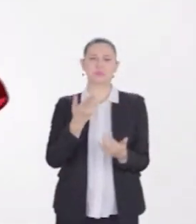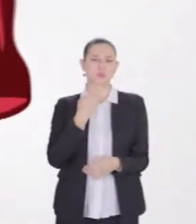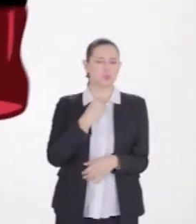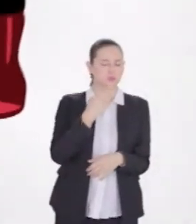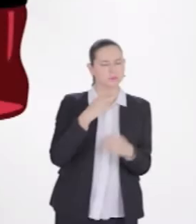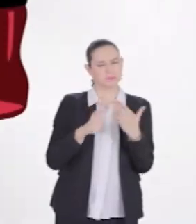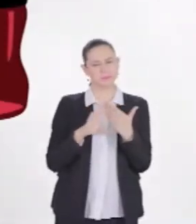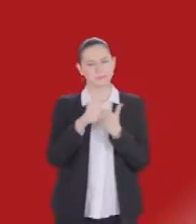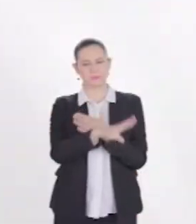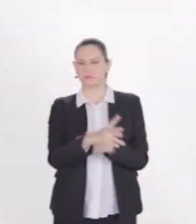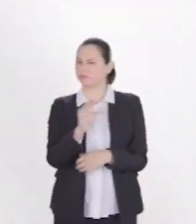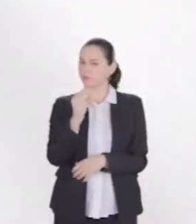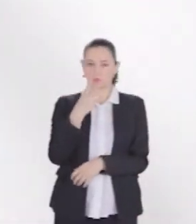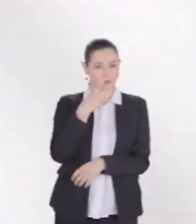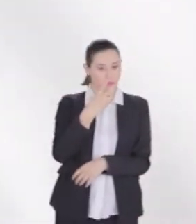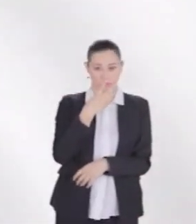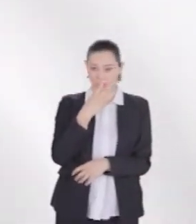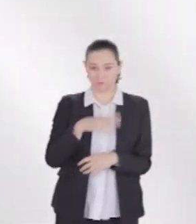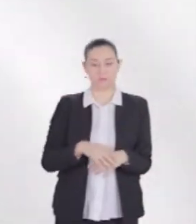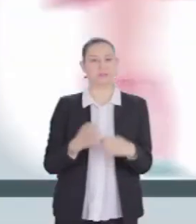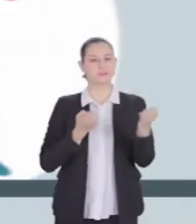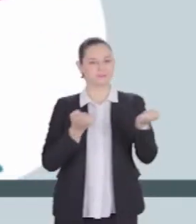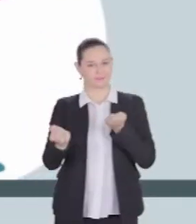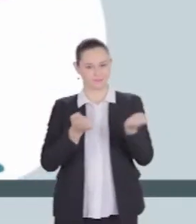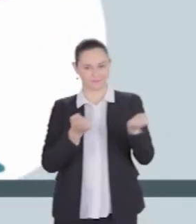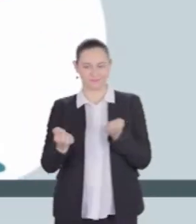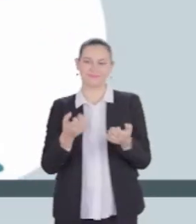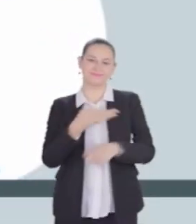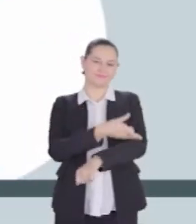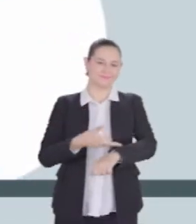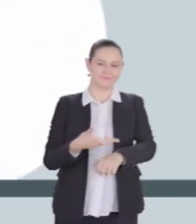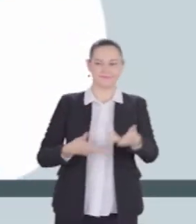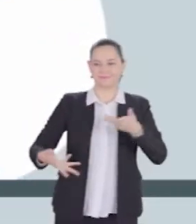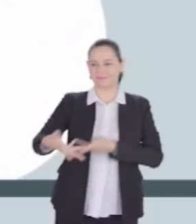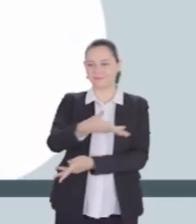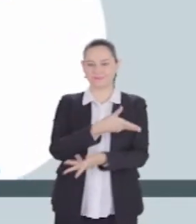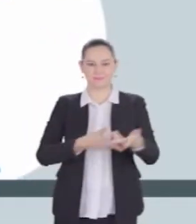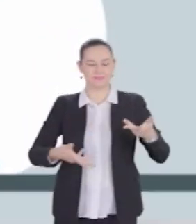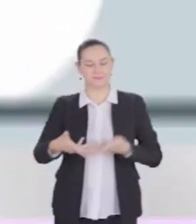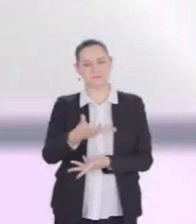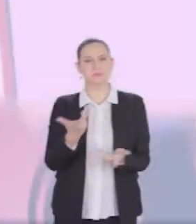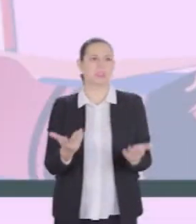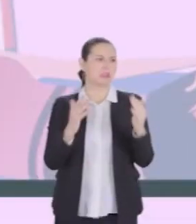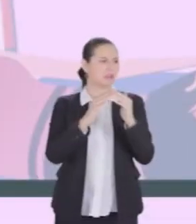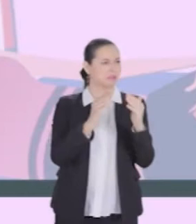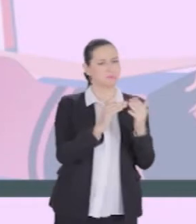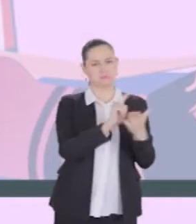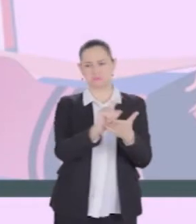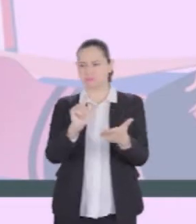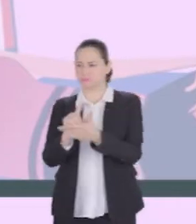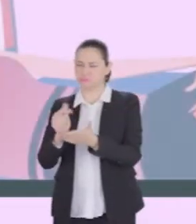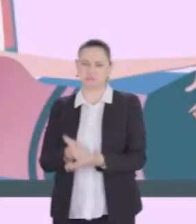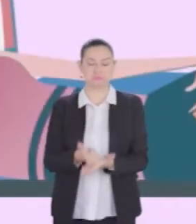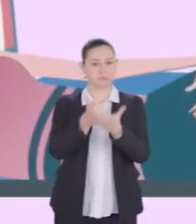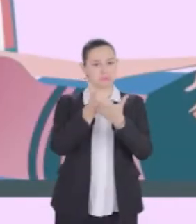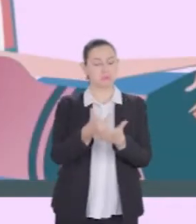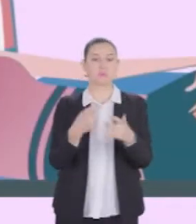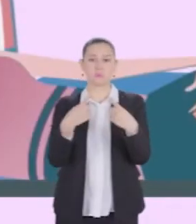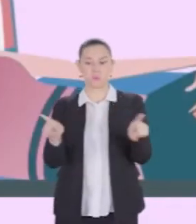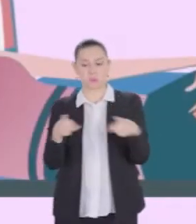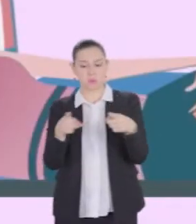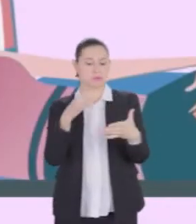consumo de alcohol y de bebidas azucaradas. No fumes. Haz ejercicio. Convive con tu familia. Comparte las labores de la